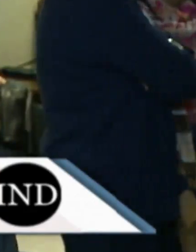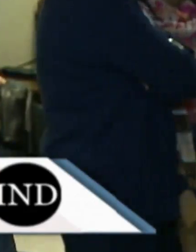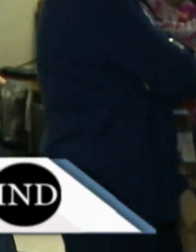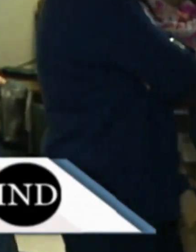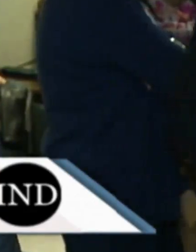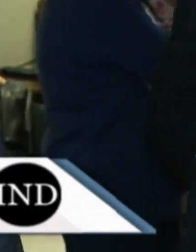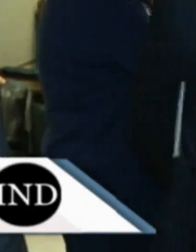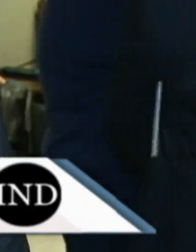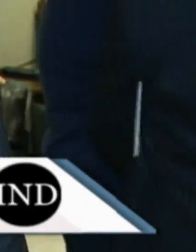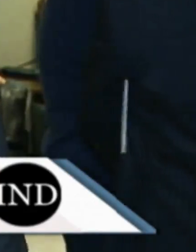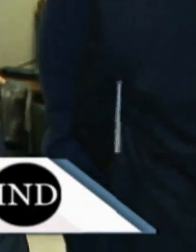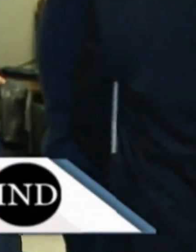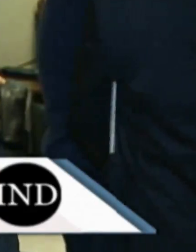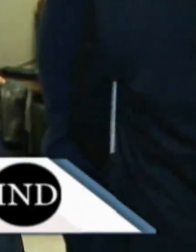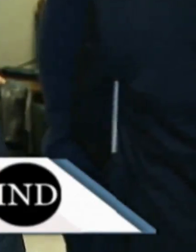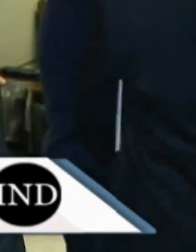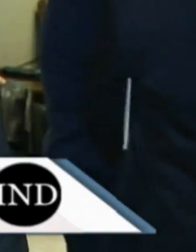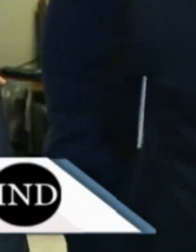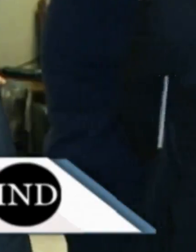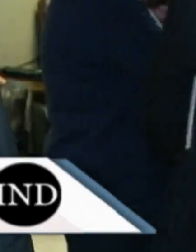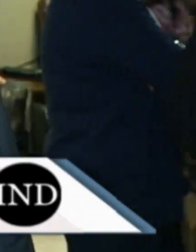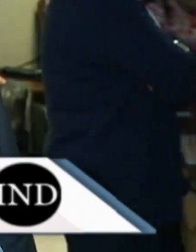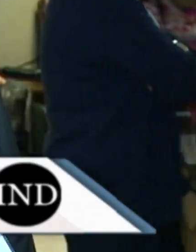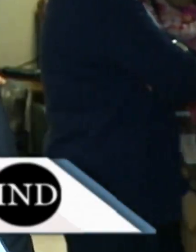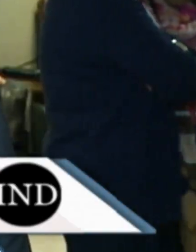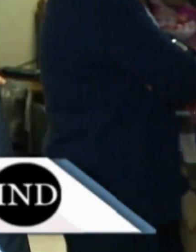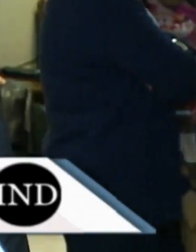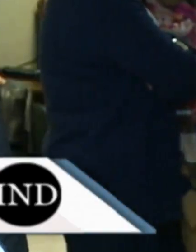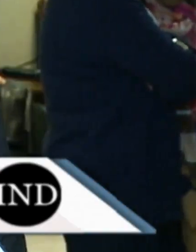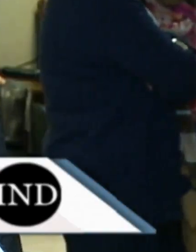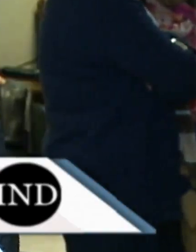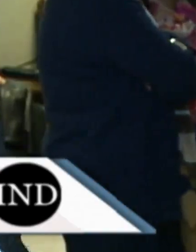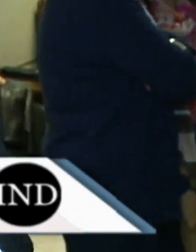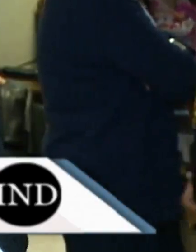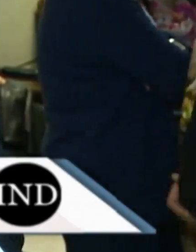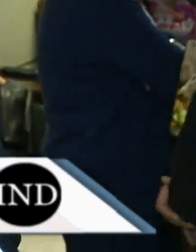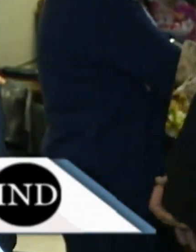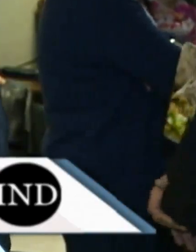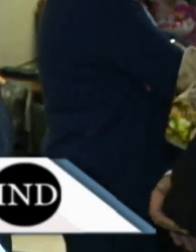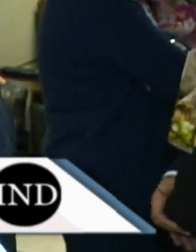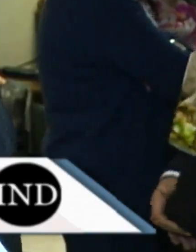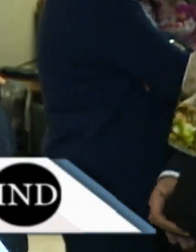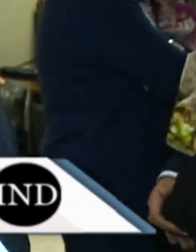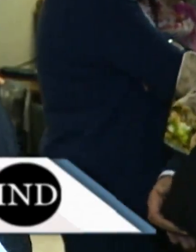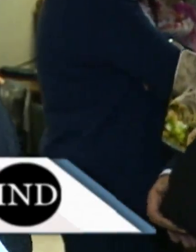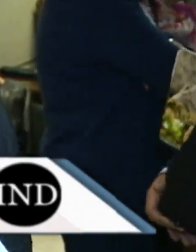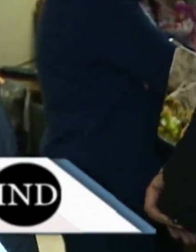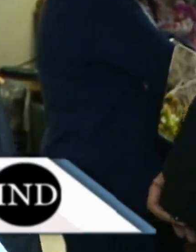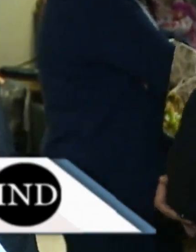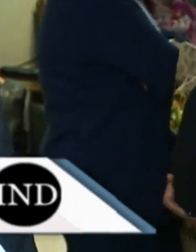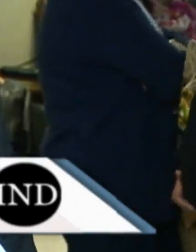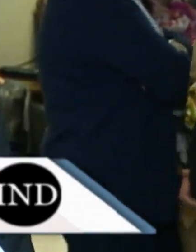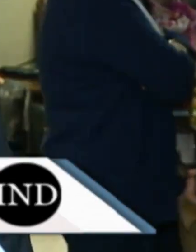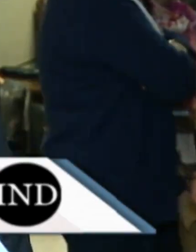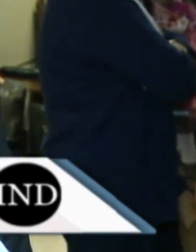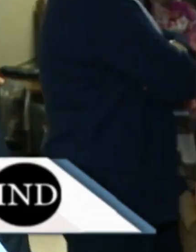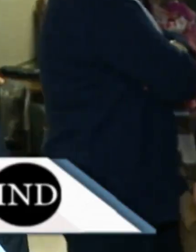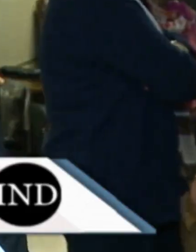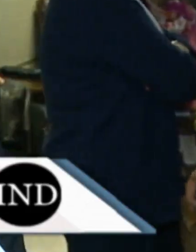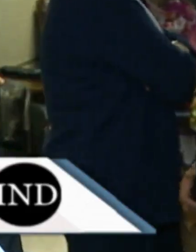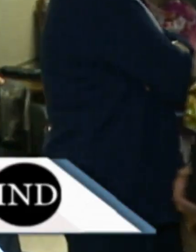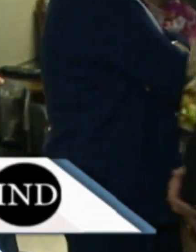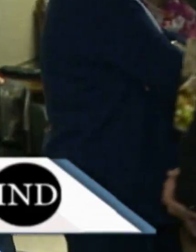gente no jubile y se quede en los cargos con la consiguiente pérdida primero de la